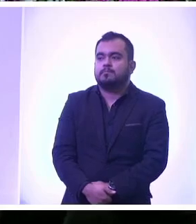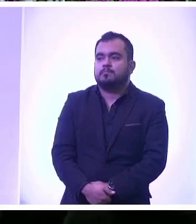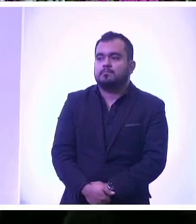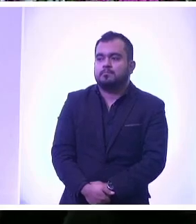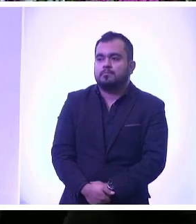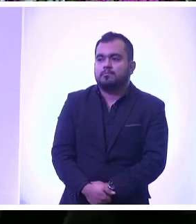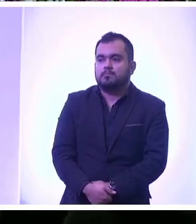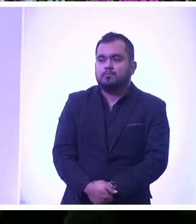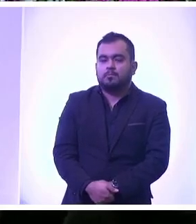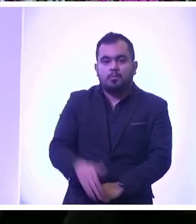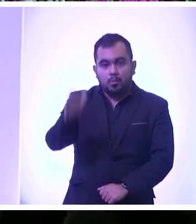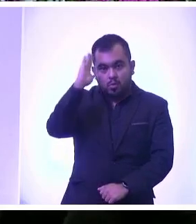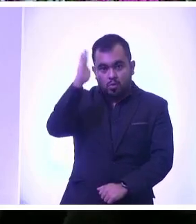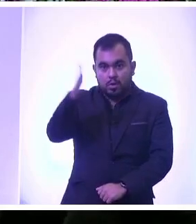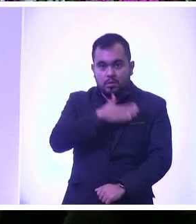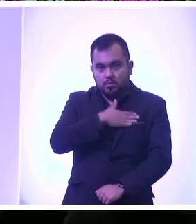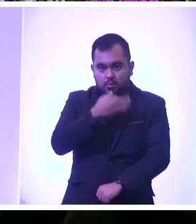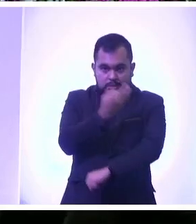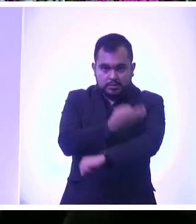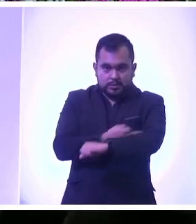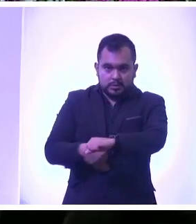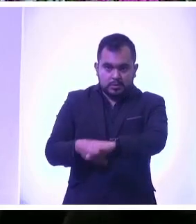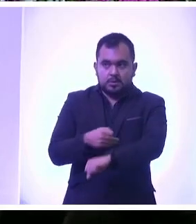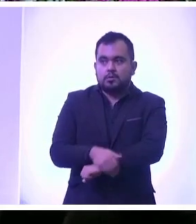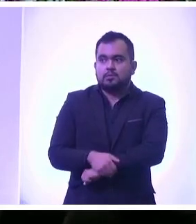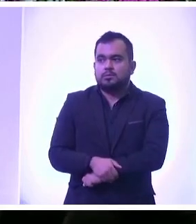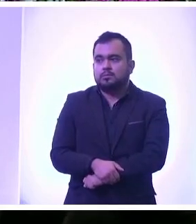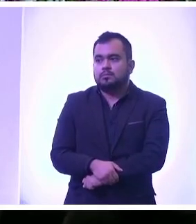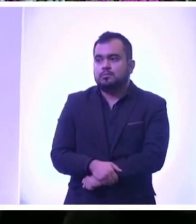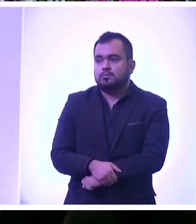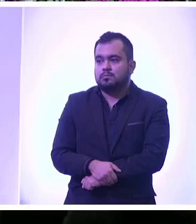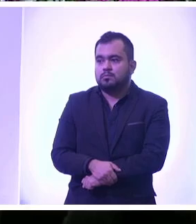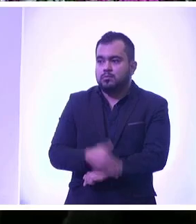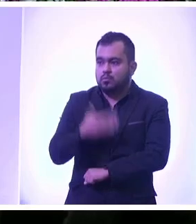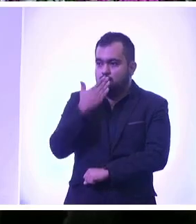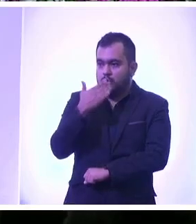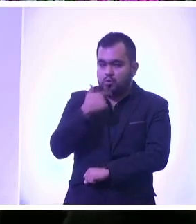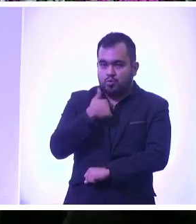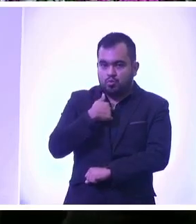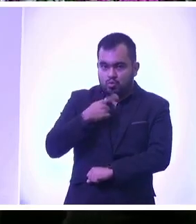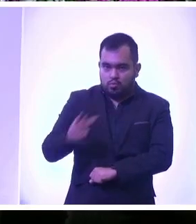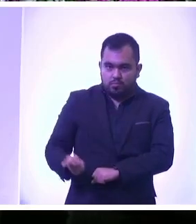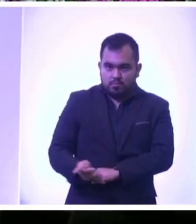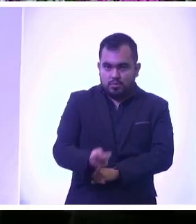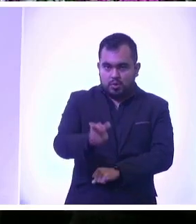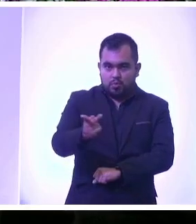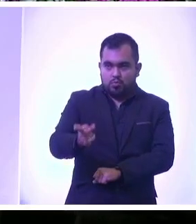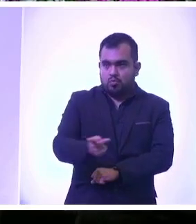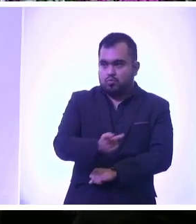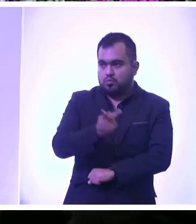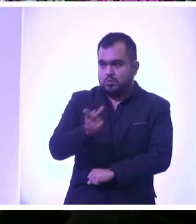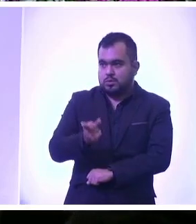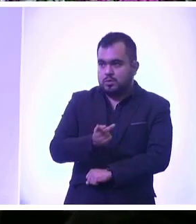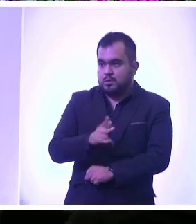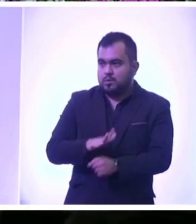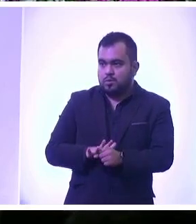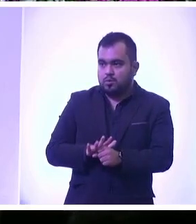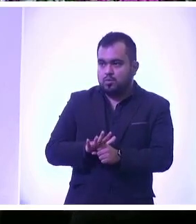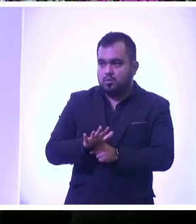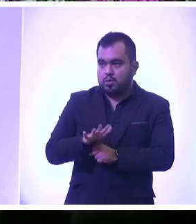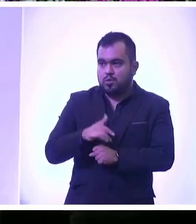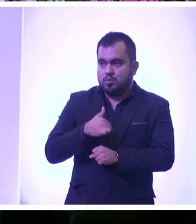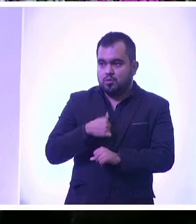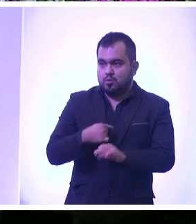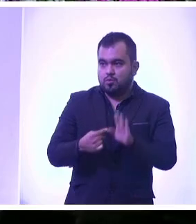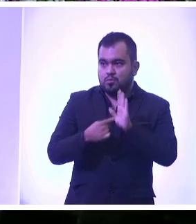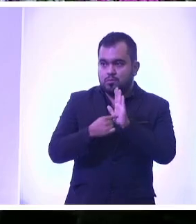ustedes Hola buenas tardes Este Bueno pues mi pregunta más que nada bueno me presento